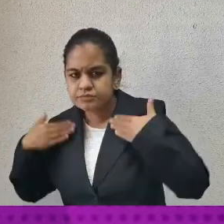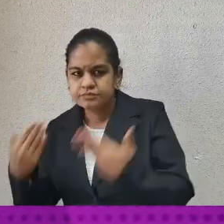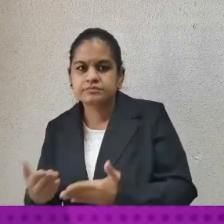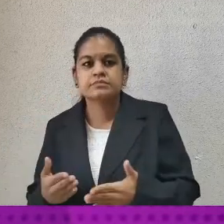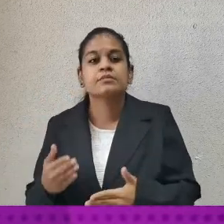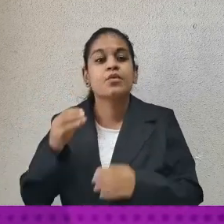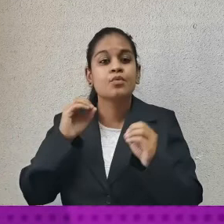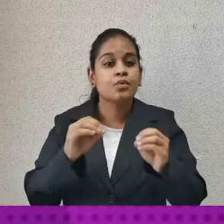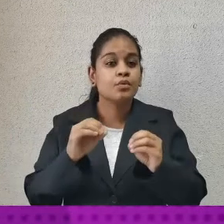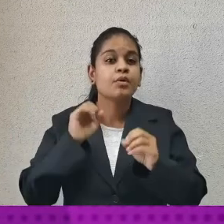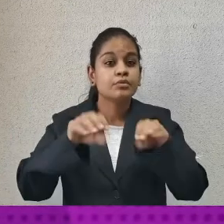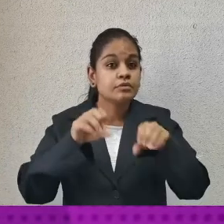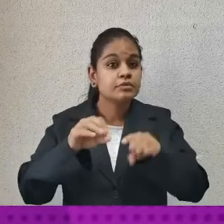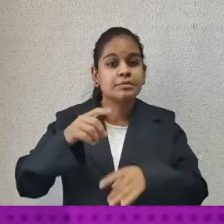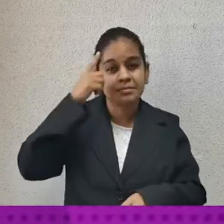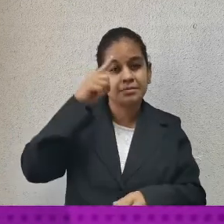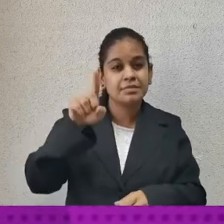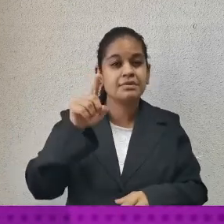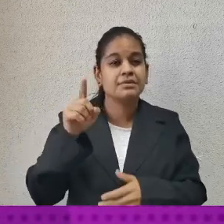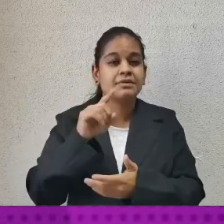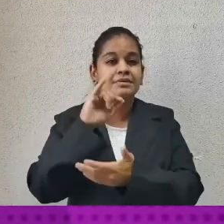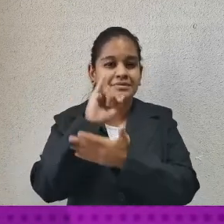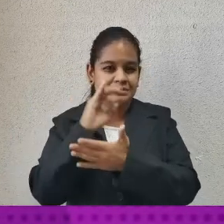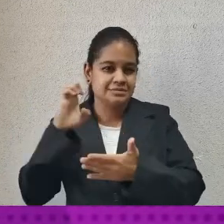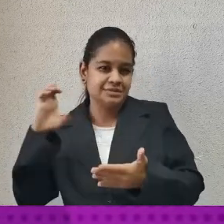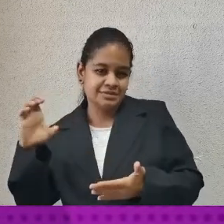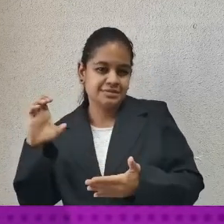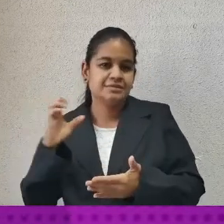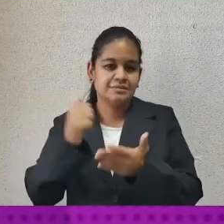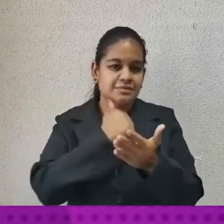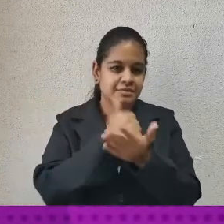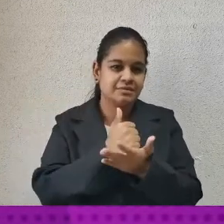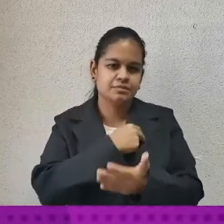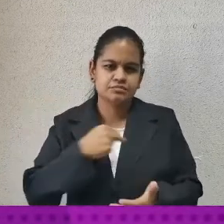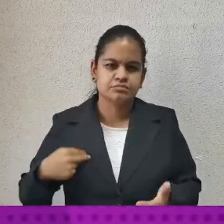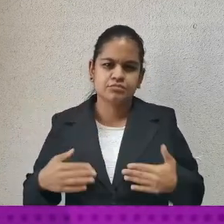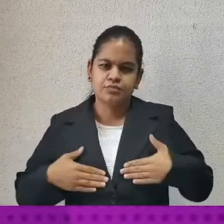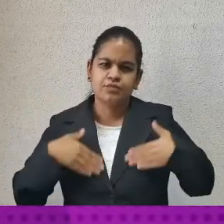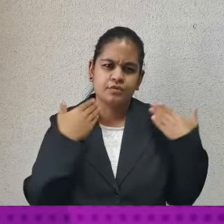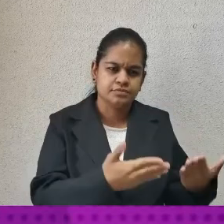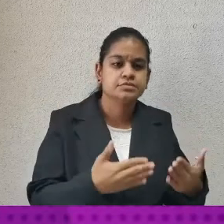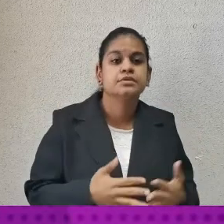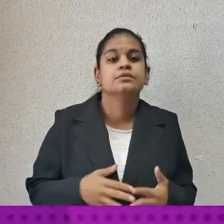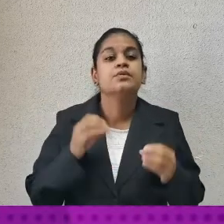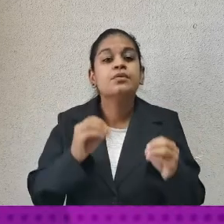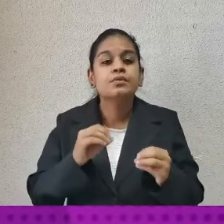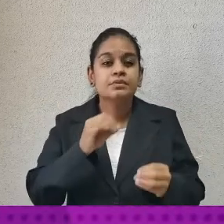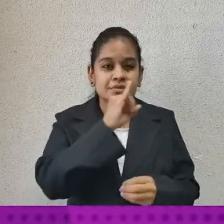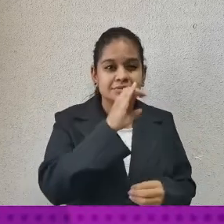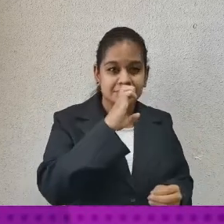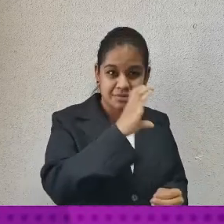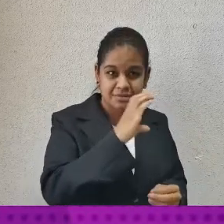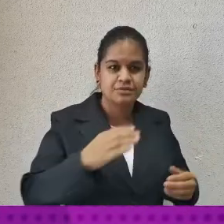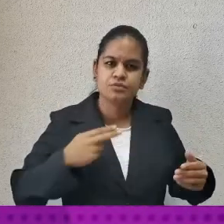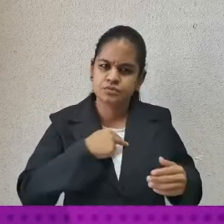municipales electorales de aquí del Instituto Electoral de Coahuila, confianza obviamente también porque hubo elección concurrente